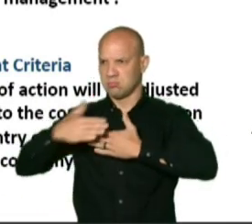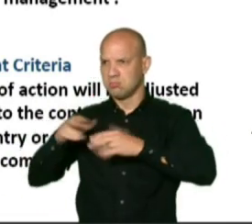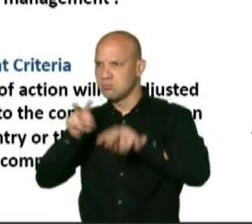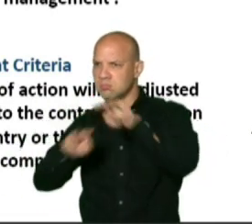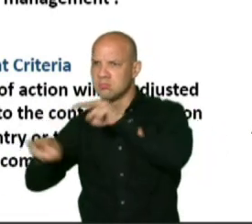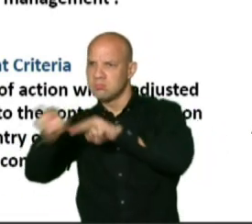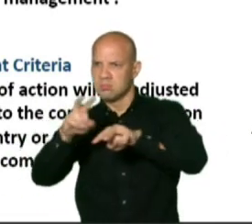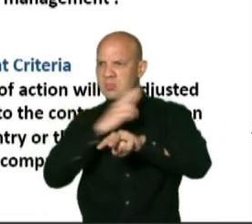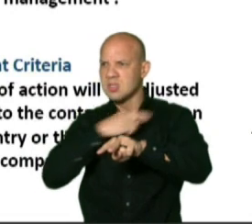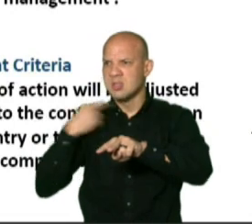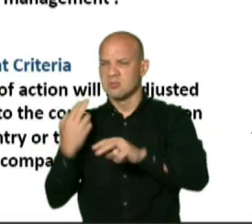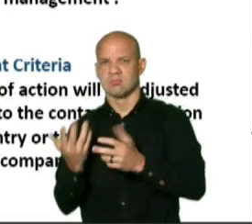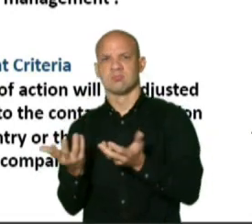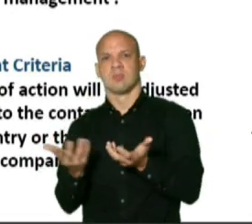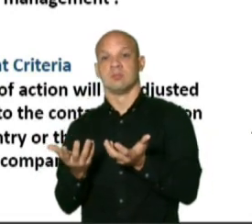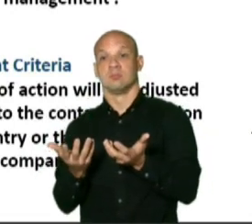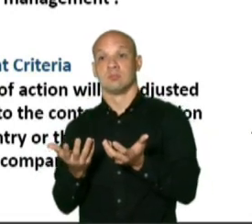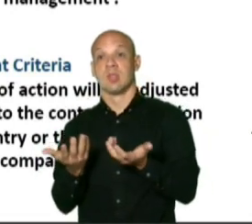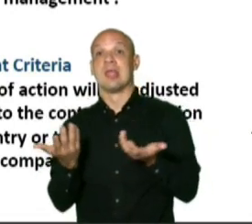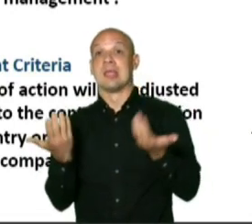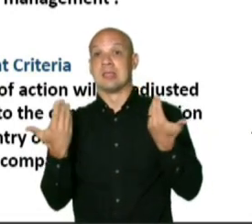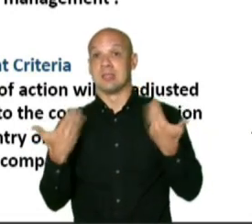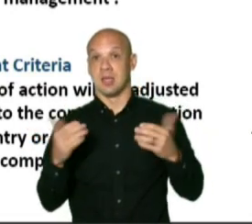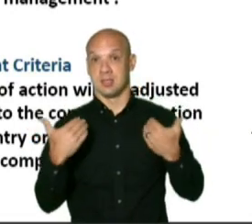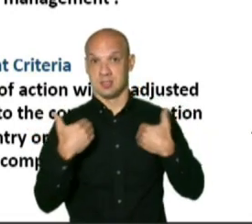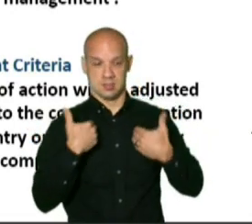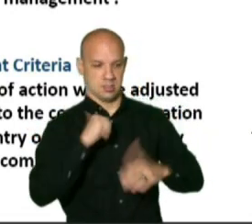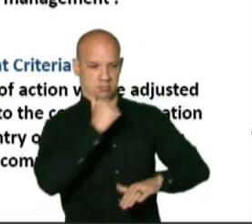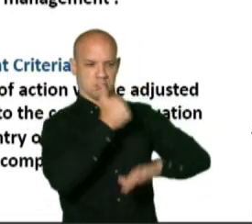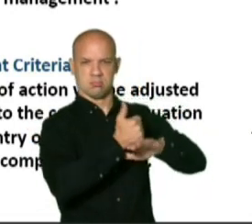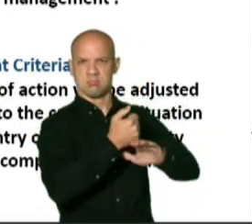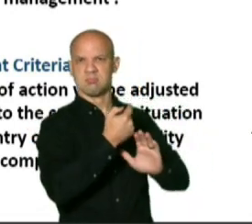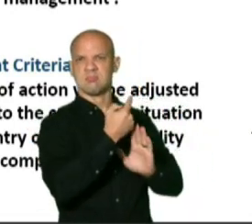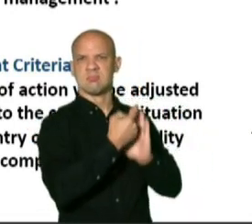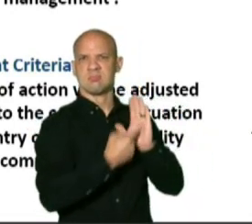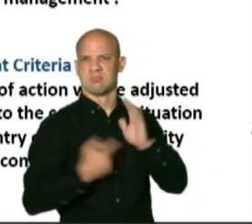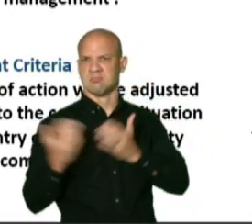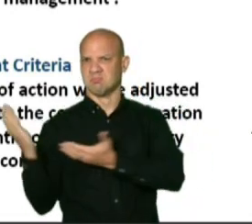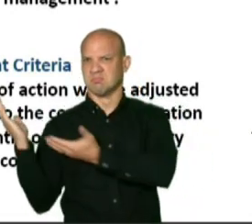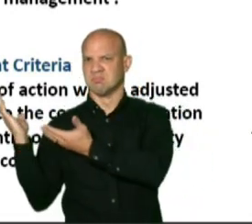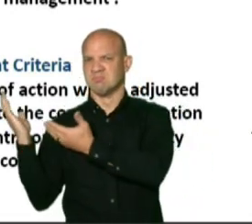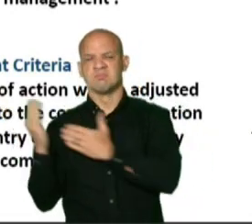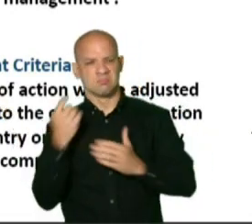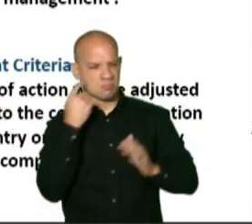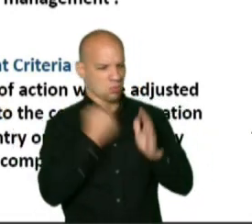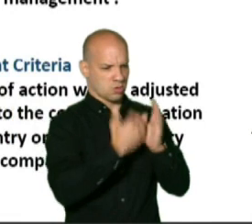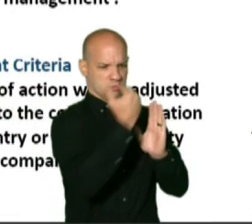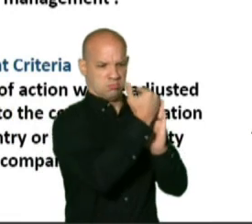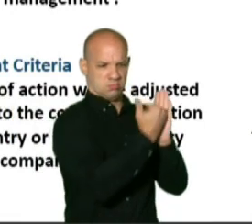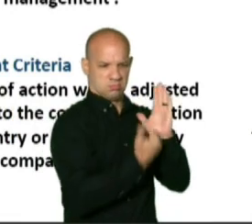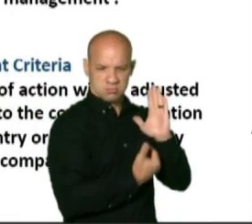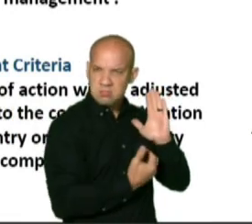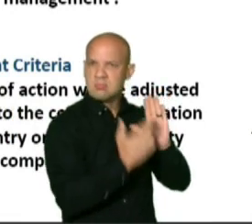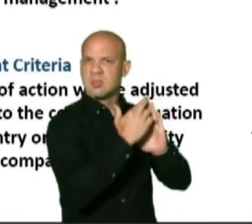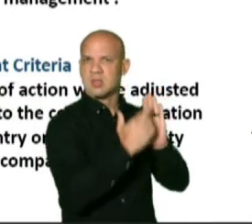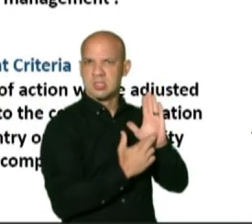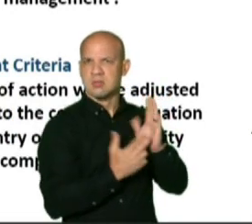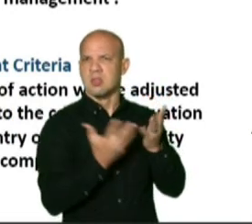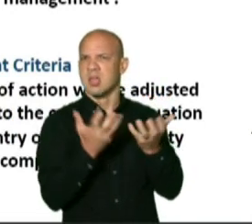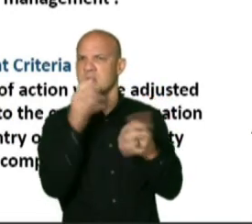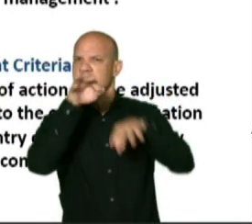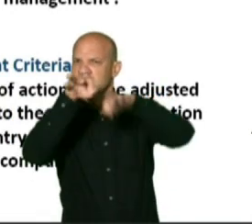colaborativa tiene unos prerequisitos que, aunque ya han sido establecidos, queremos enforzar en esta orden ejecutiva. El